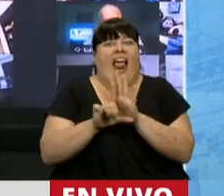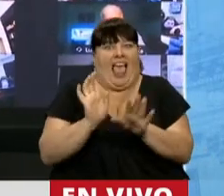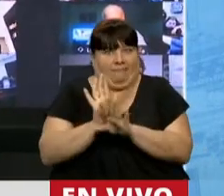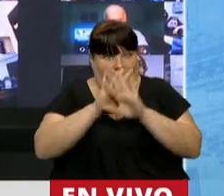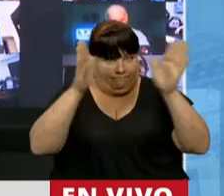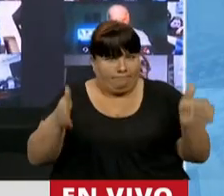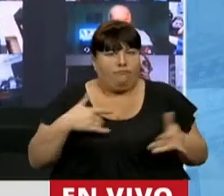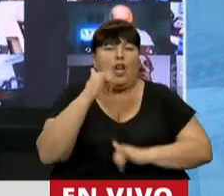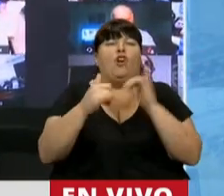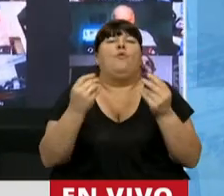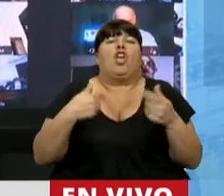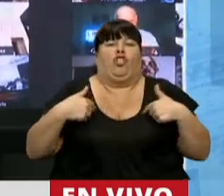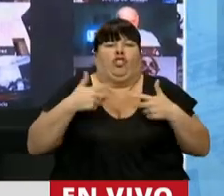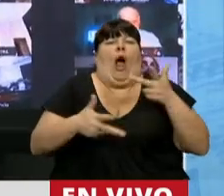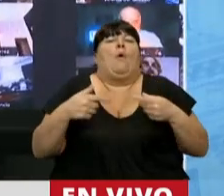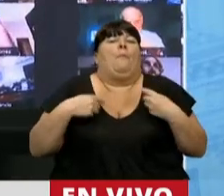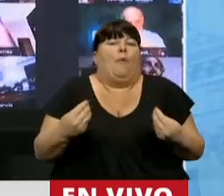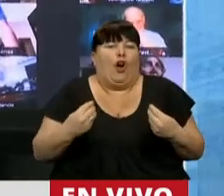Y yo le voy a contar por qué hablo yo.